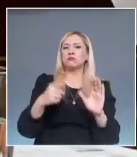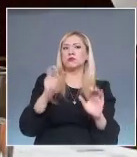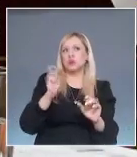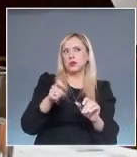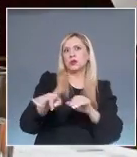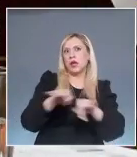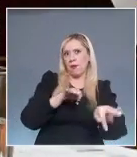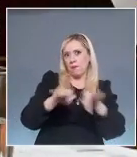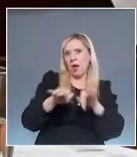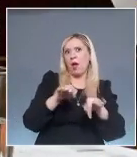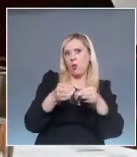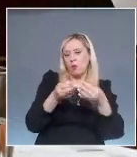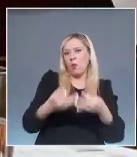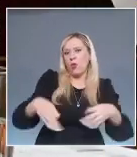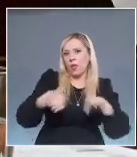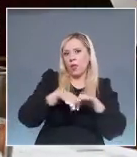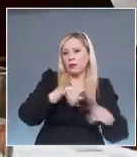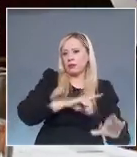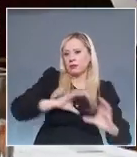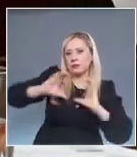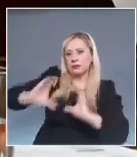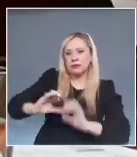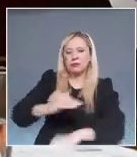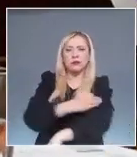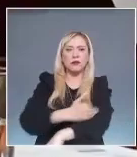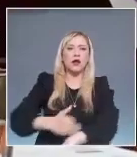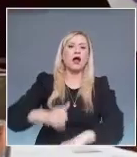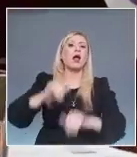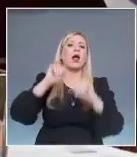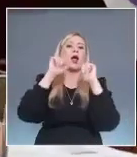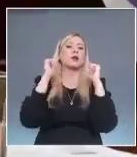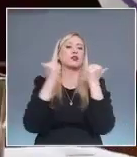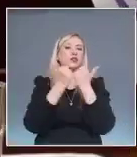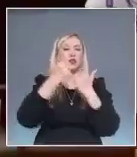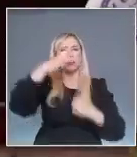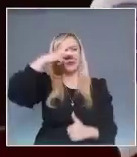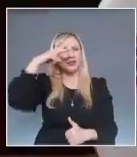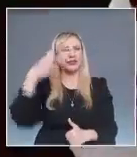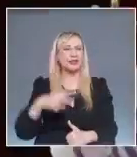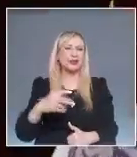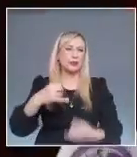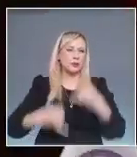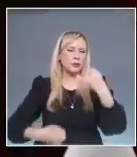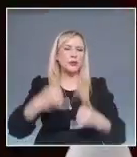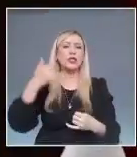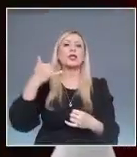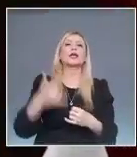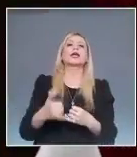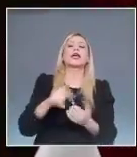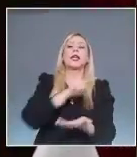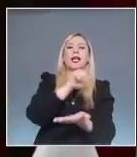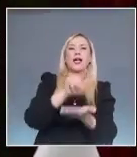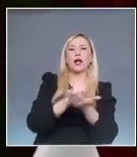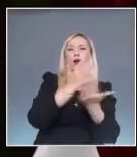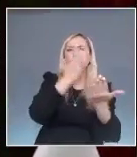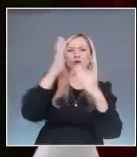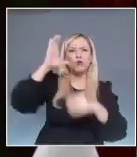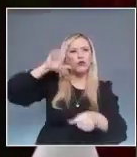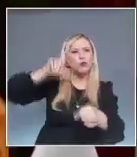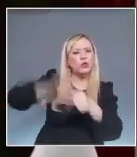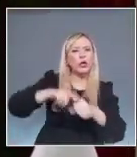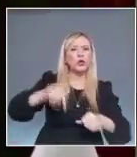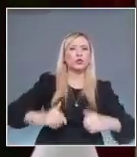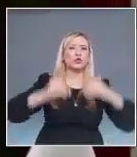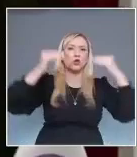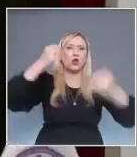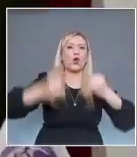de Juzgadoras y la Dirección General de las Casas de la Cultura Jurídica de la Suprema Corte de Justicia de la Nación. En la